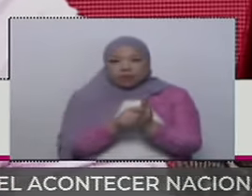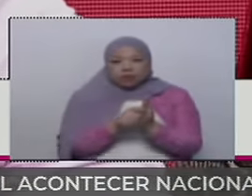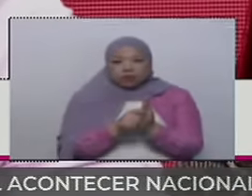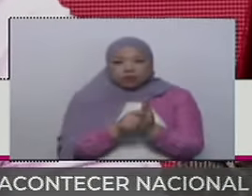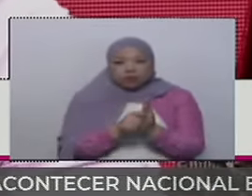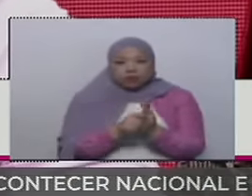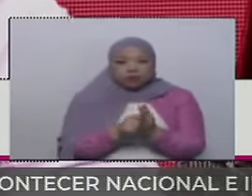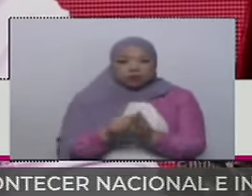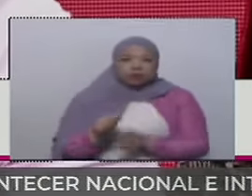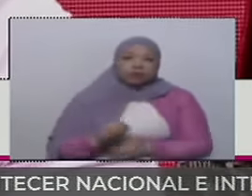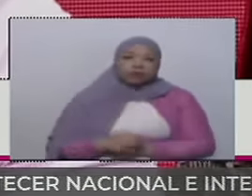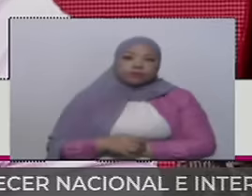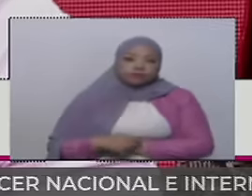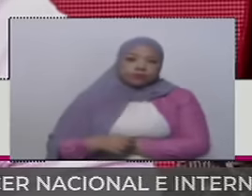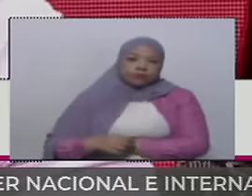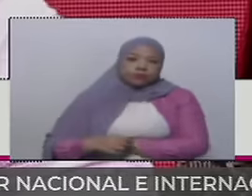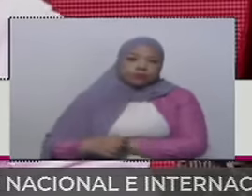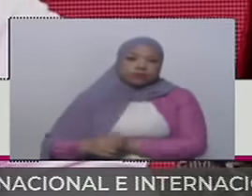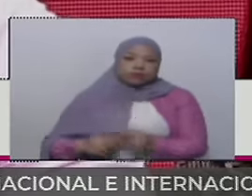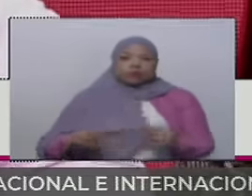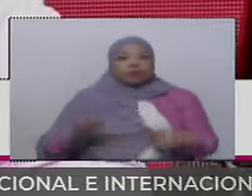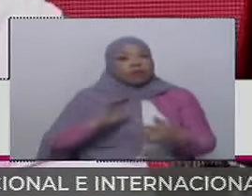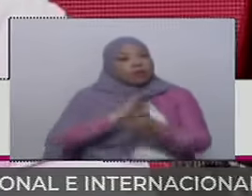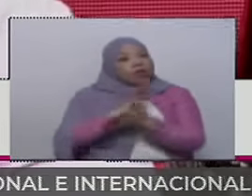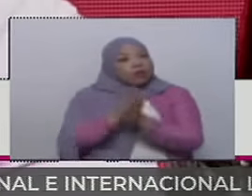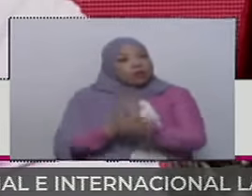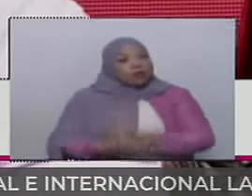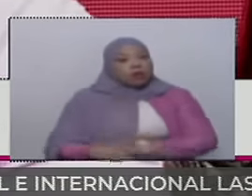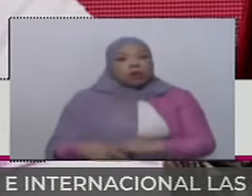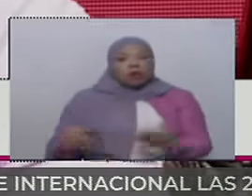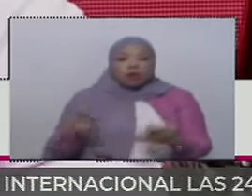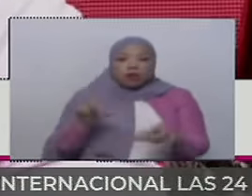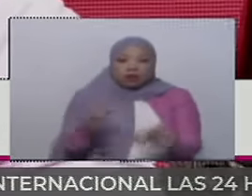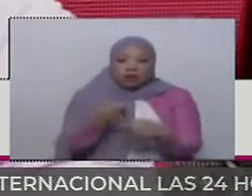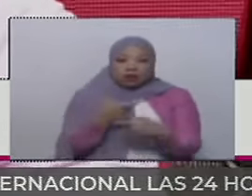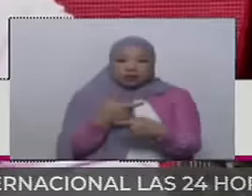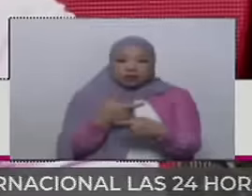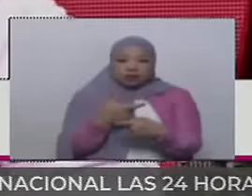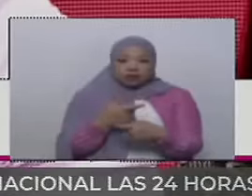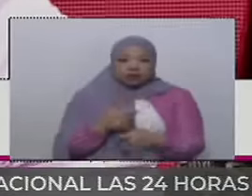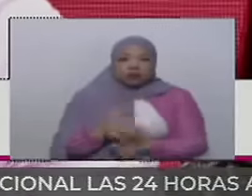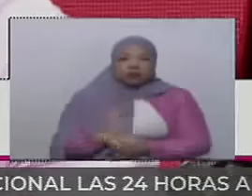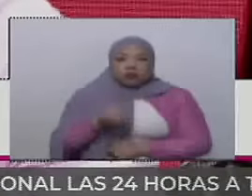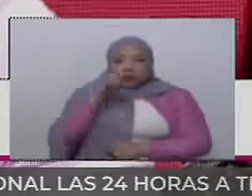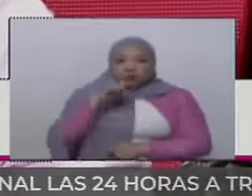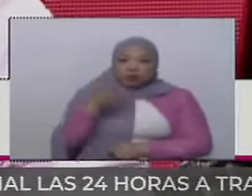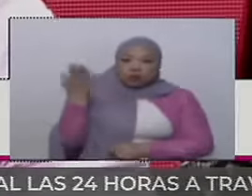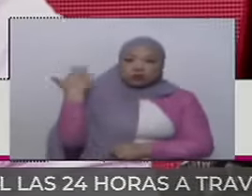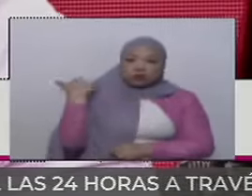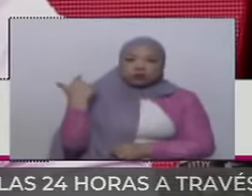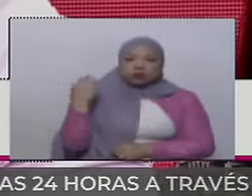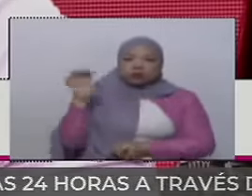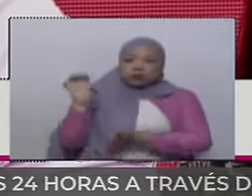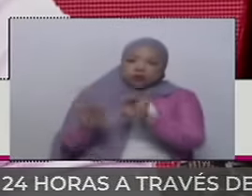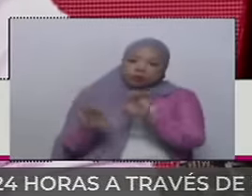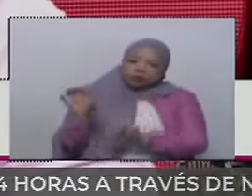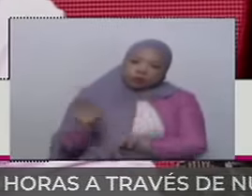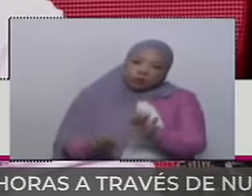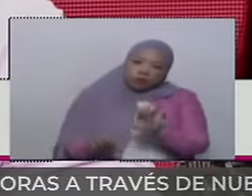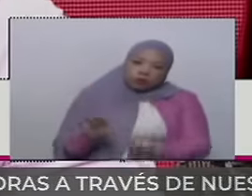Ya fue superado mi cáncer. El año pasado me hice todos los